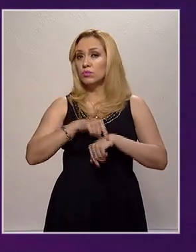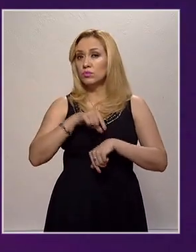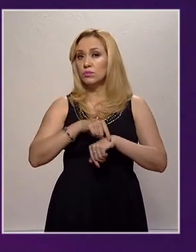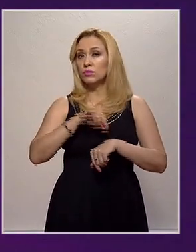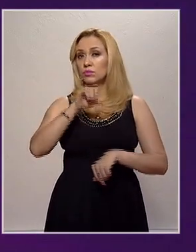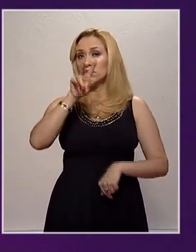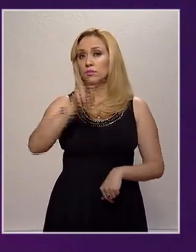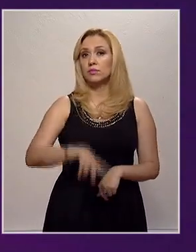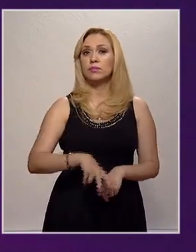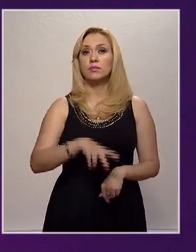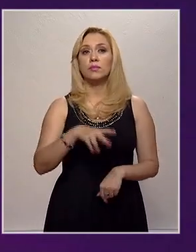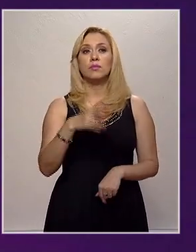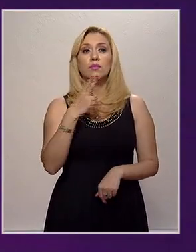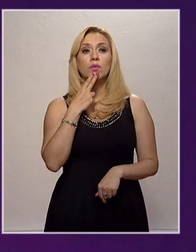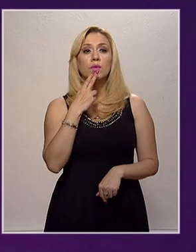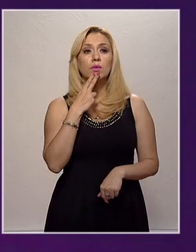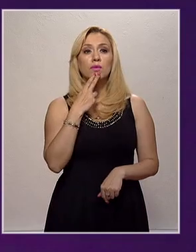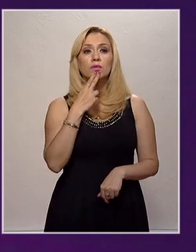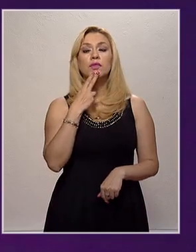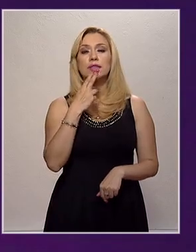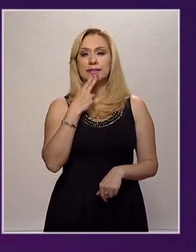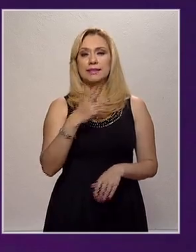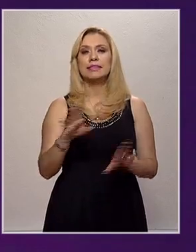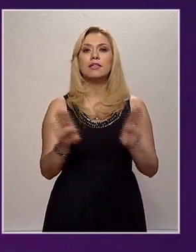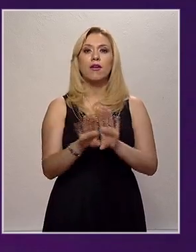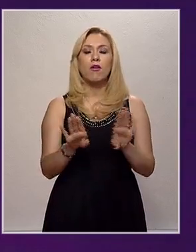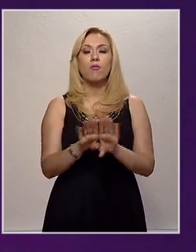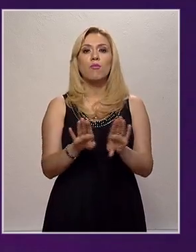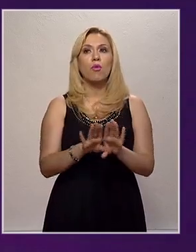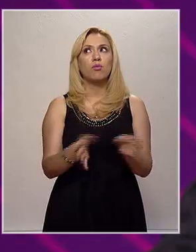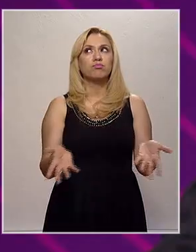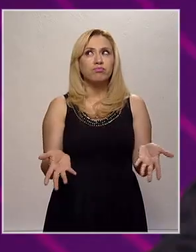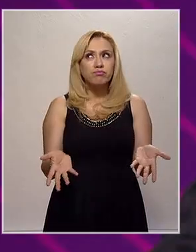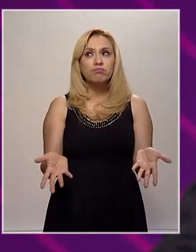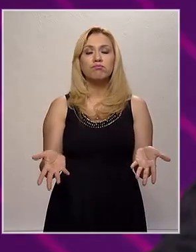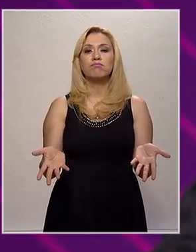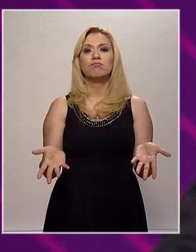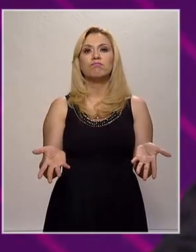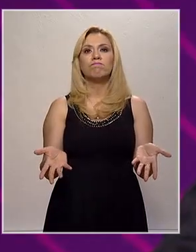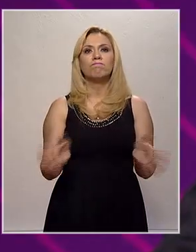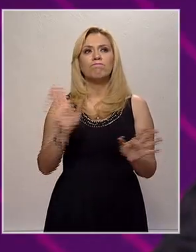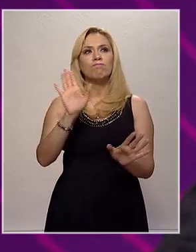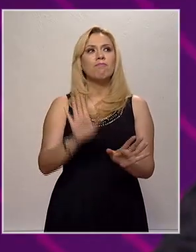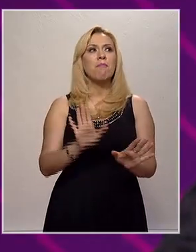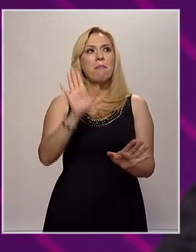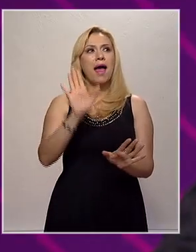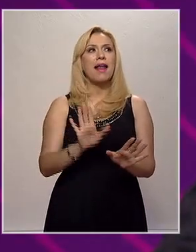un concepto que se ha utilizado como paraguas para poder englobar muchísimas